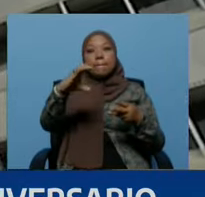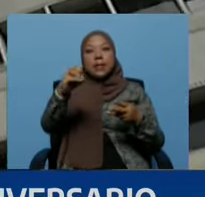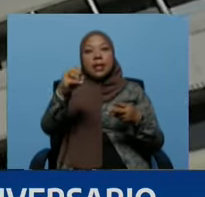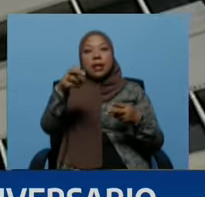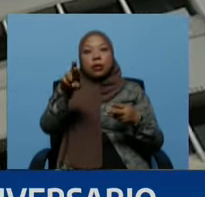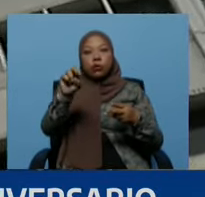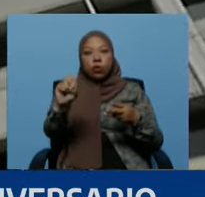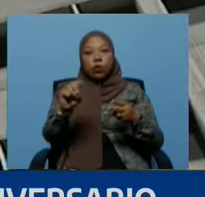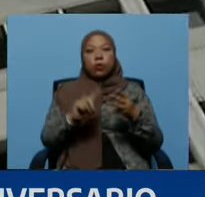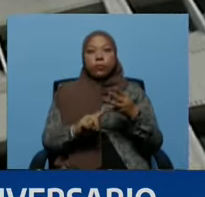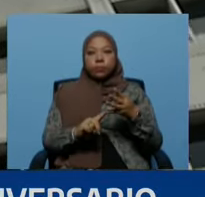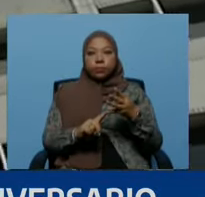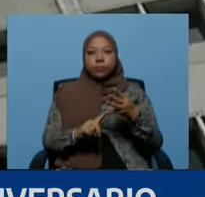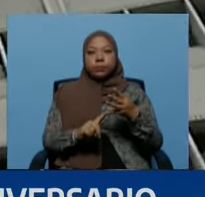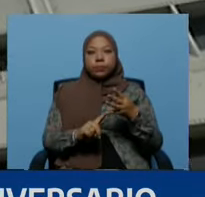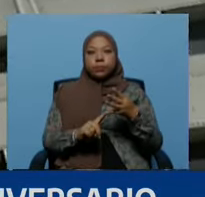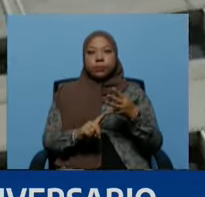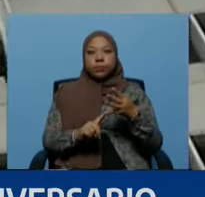Borcas Trujillo.